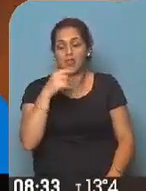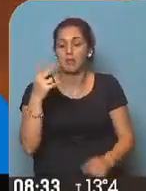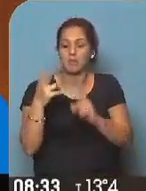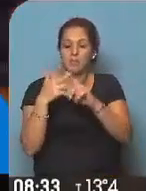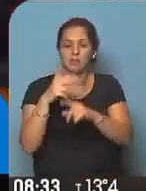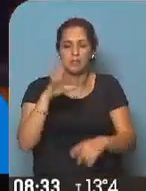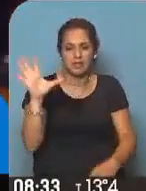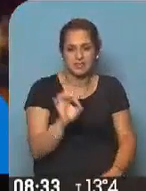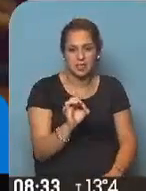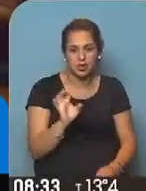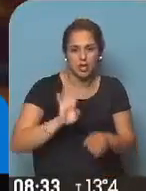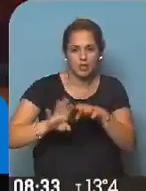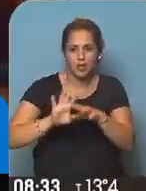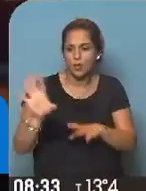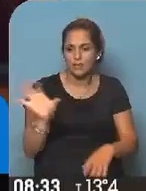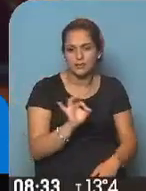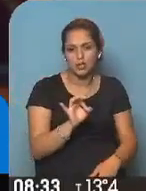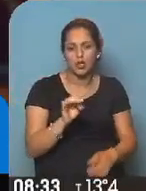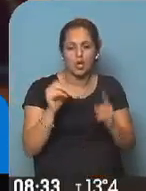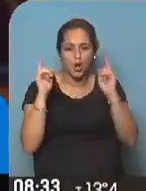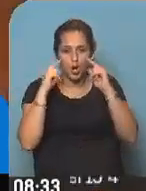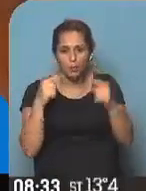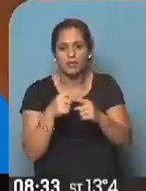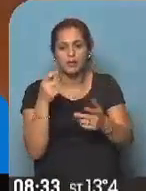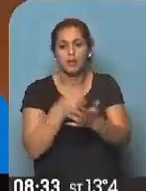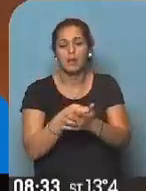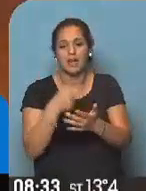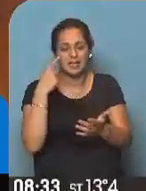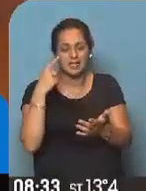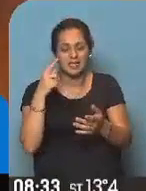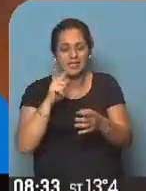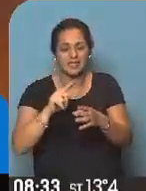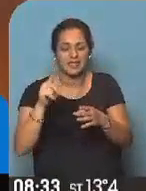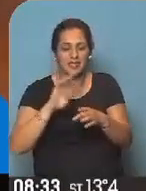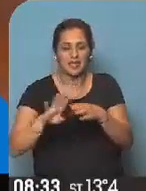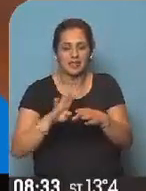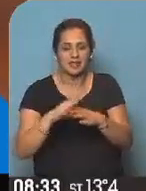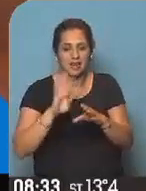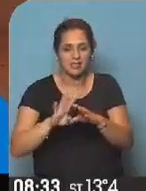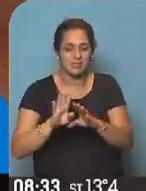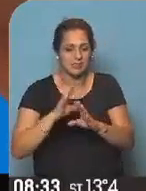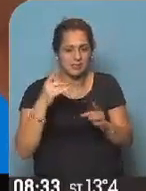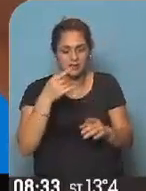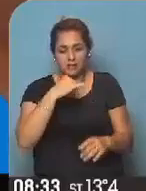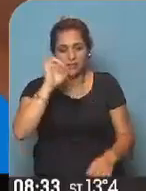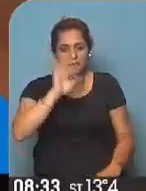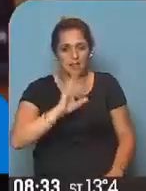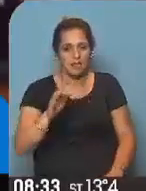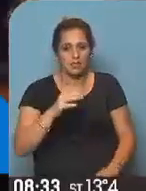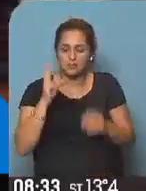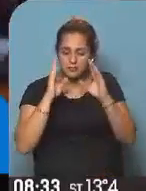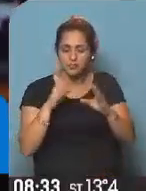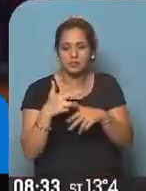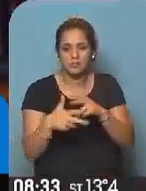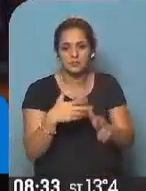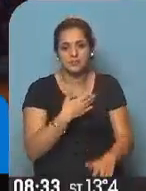déficit fiscal con un único objetivo que es pagar intereses de la deuda que no está como muy concentrado en hablarle a los mercados y al fondo monetario y